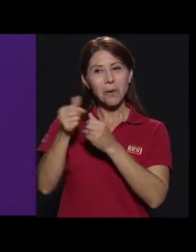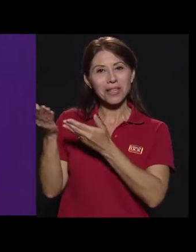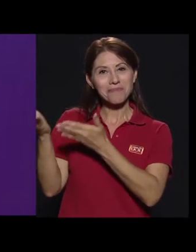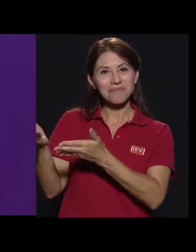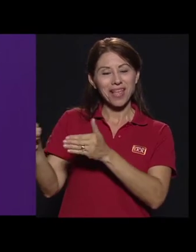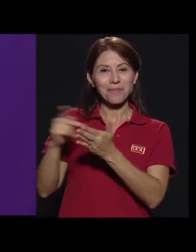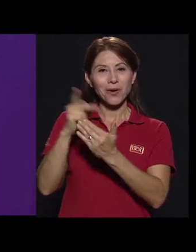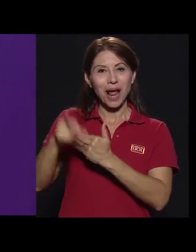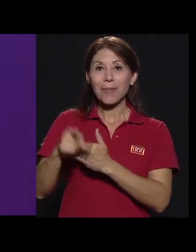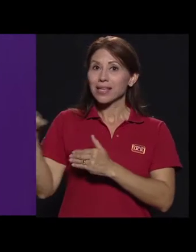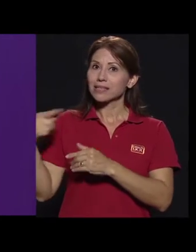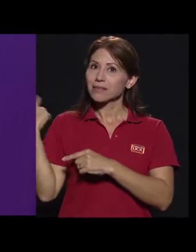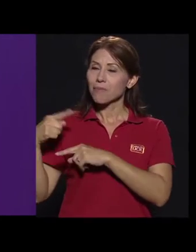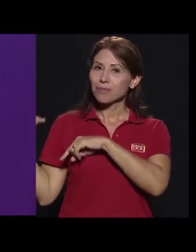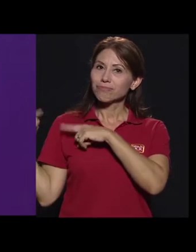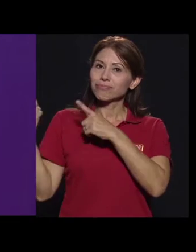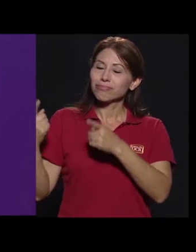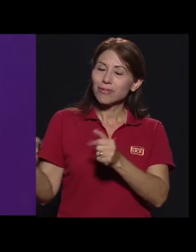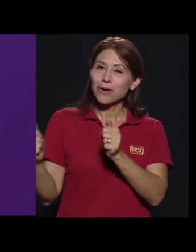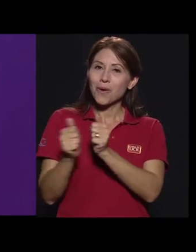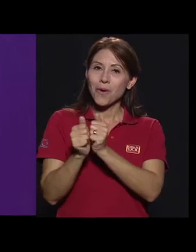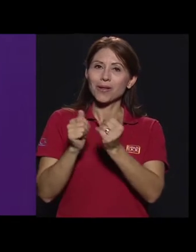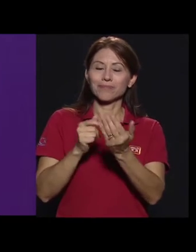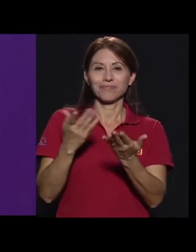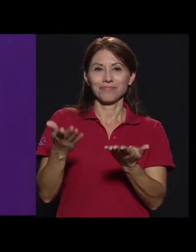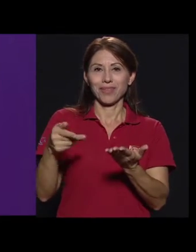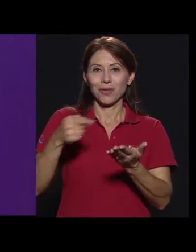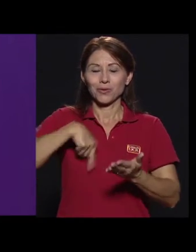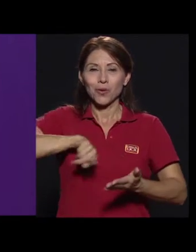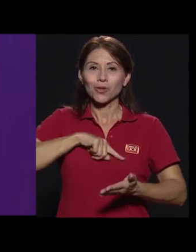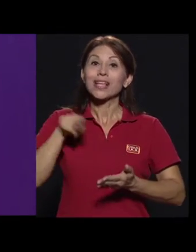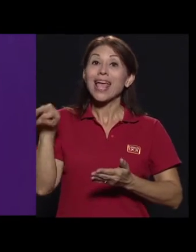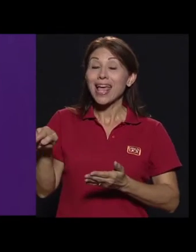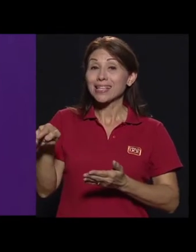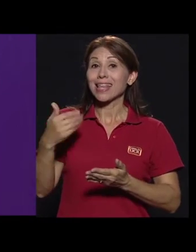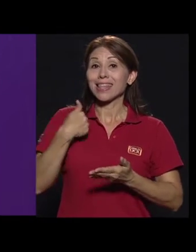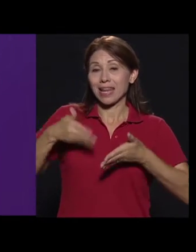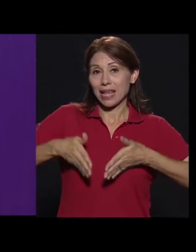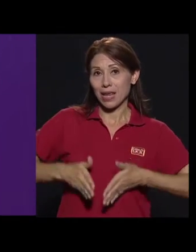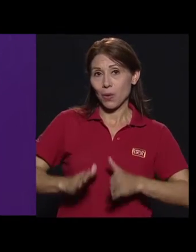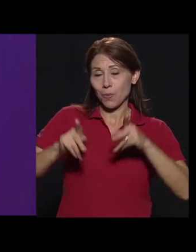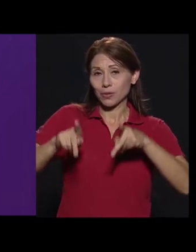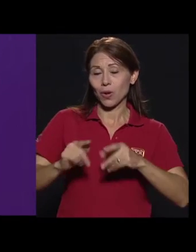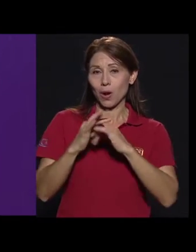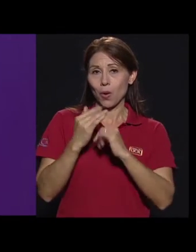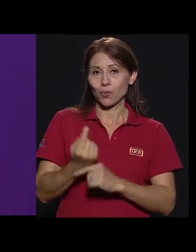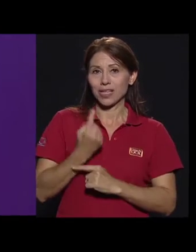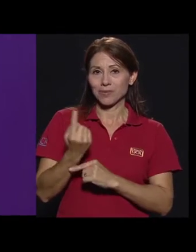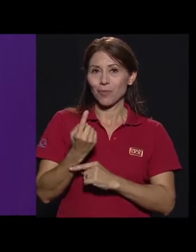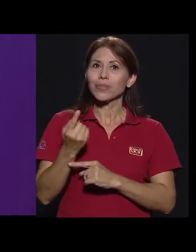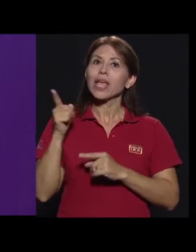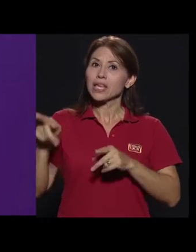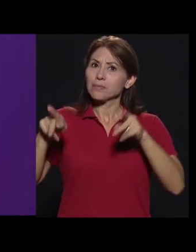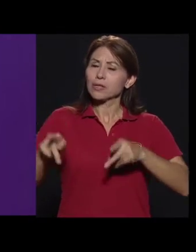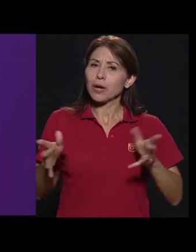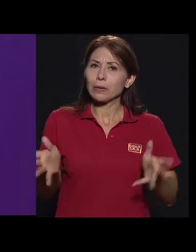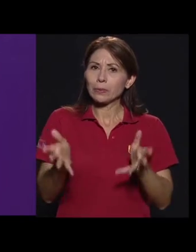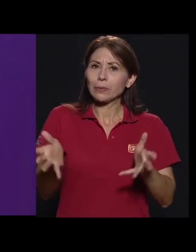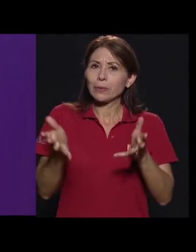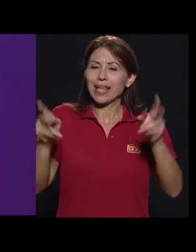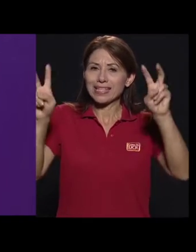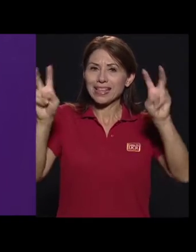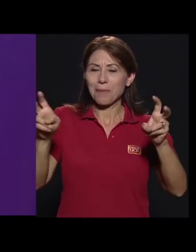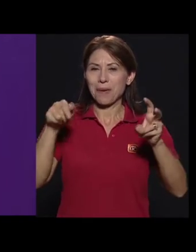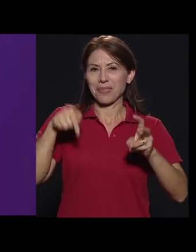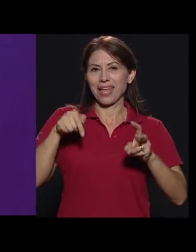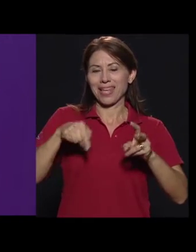del programa, nos ha acompañado durante estos años que tenemos al aire y ella es madre de una persona con autismo y activista en este tema desde ya hace varios años